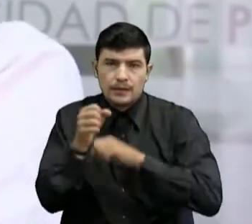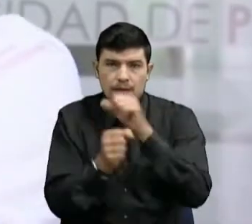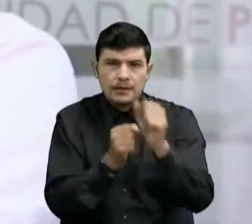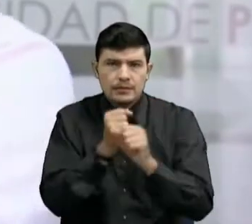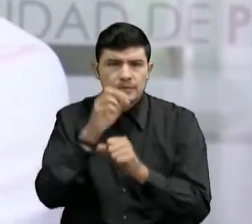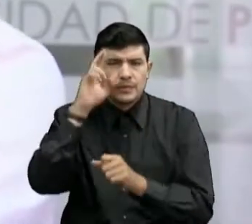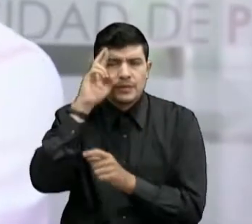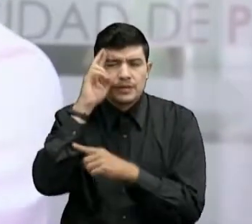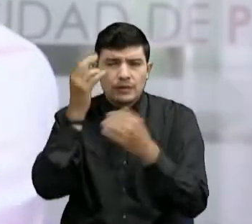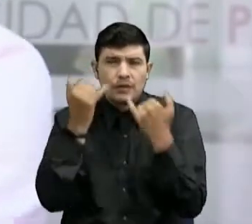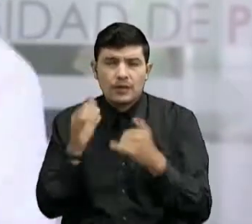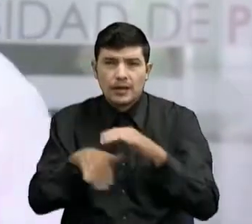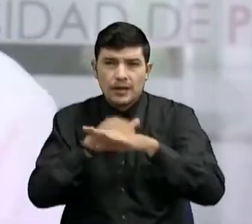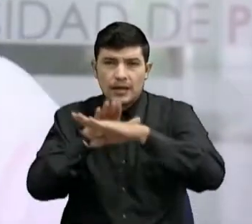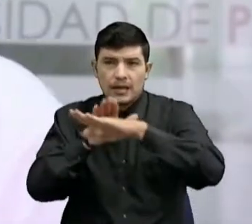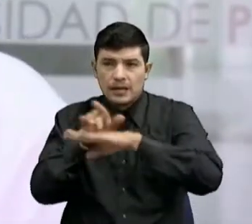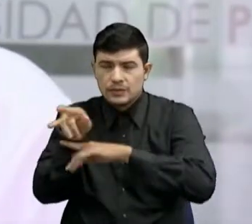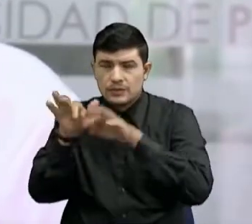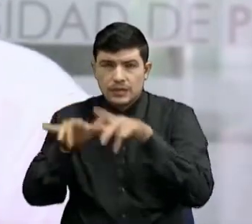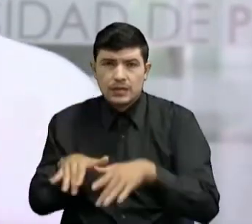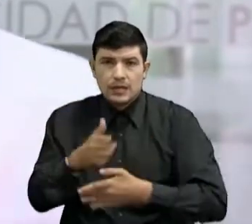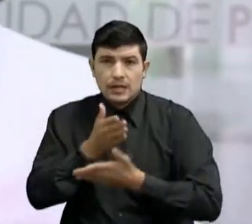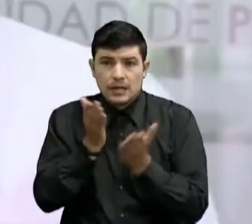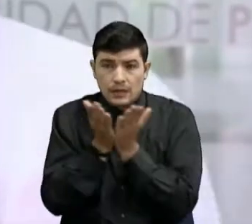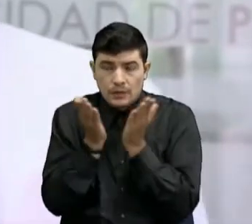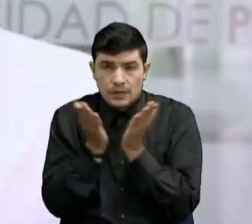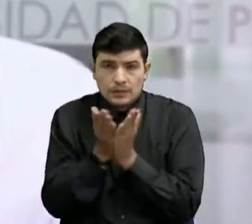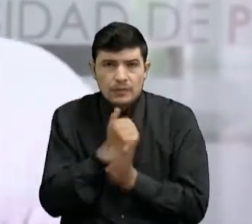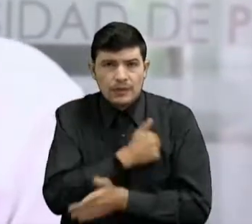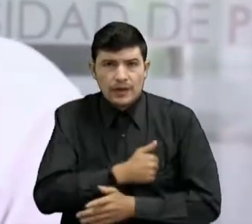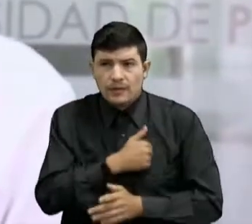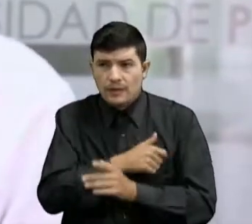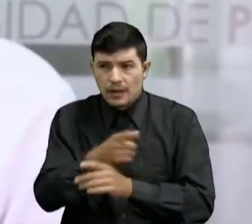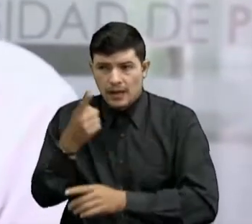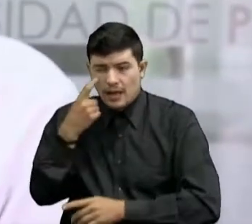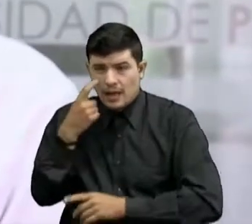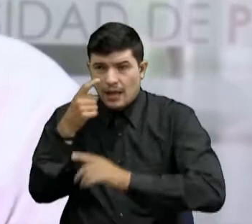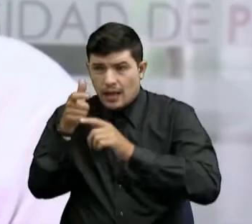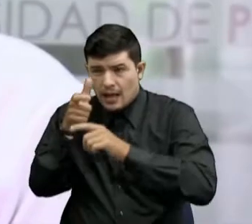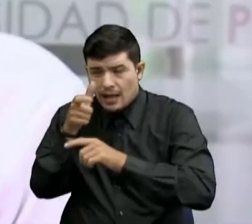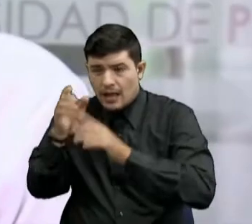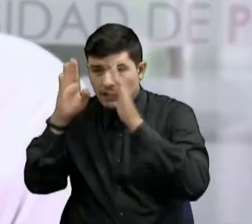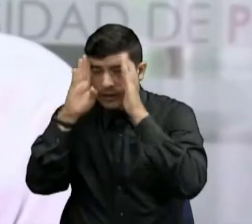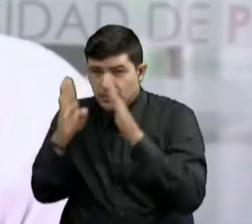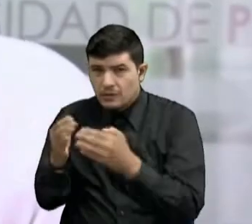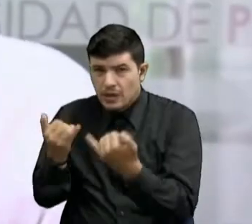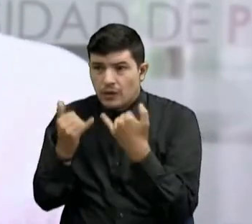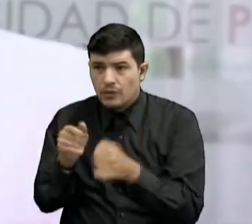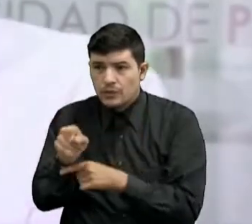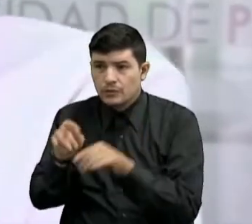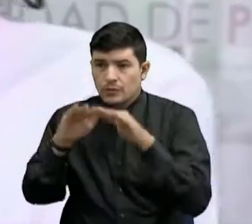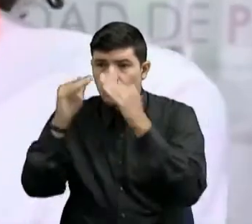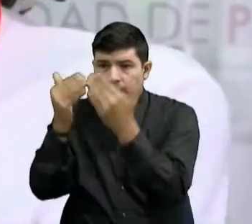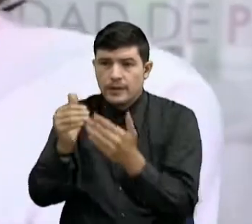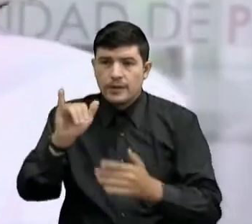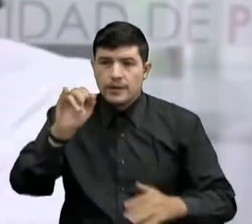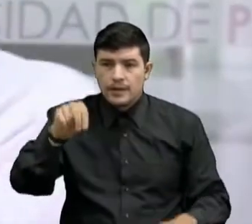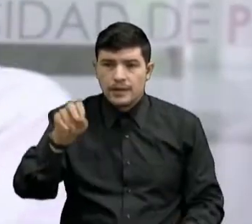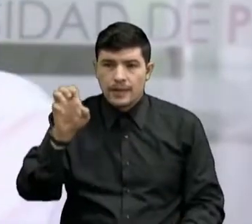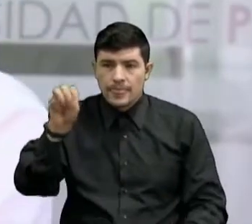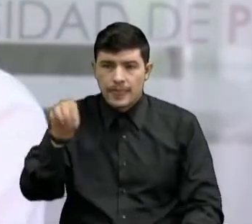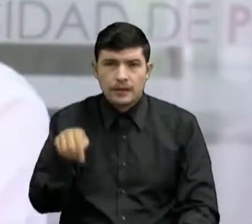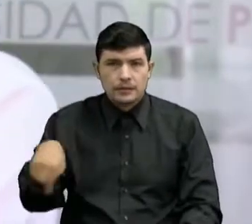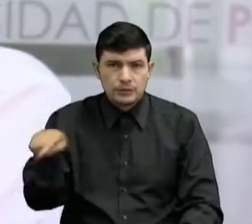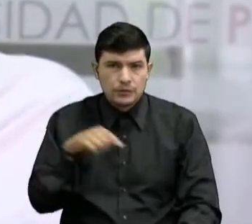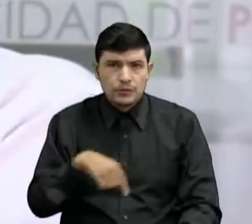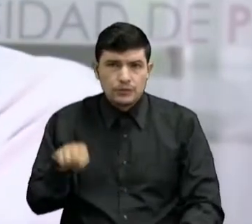a las autoridades, a la Secretaría de Educación, para que ponga el ojo en este momento al Colegio INEM, el cual ha sido